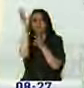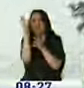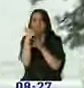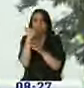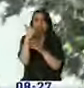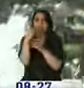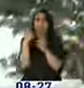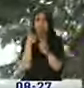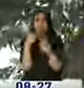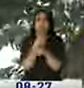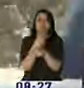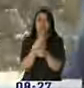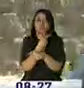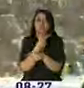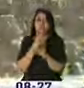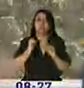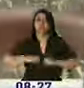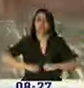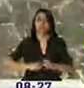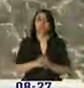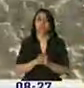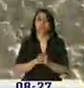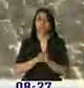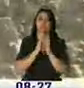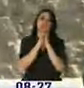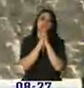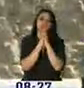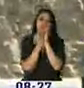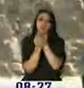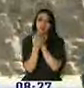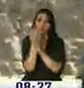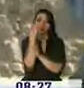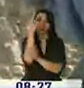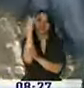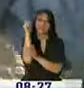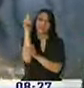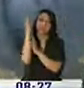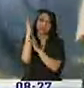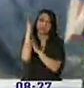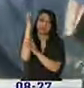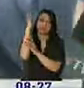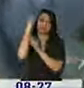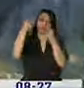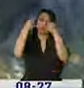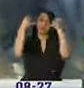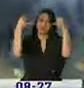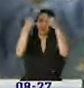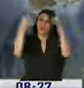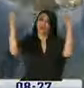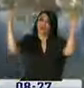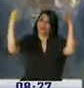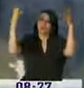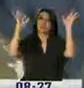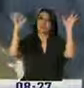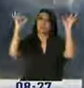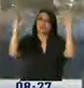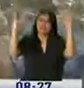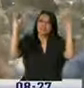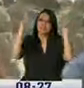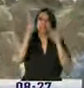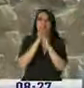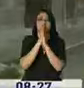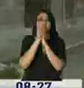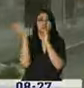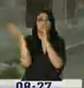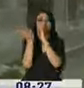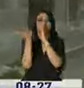en el futuro. Que por favor, y los árboles del lado de arriba que ya está topando los alambres, que por favor nos corten.